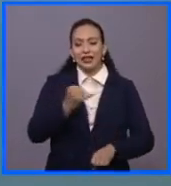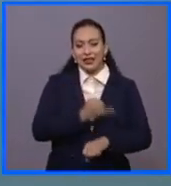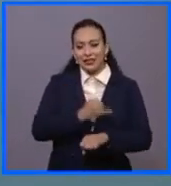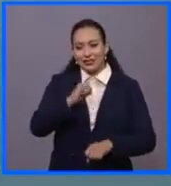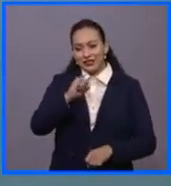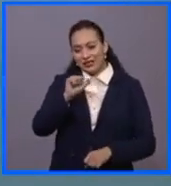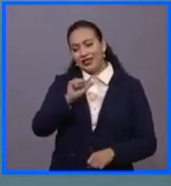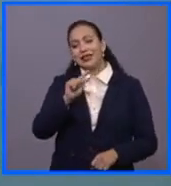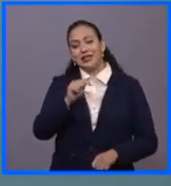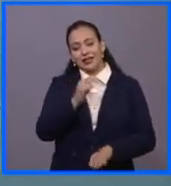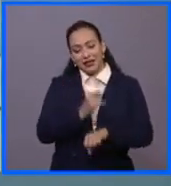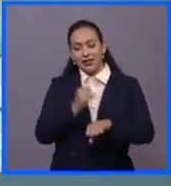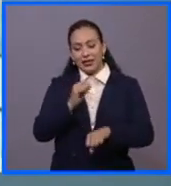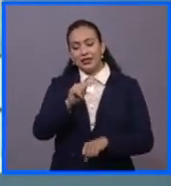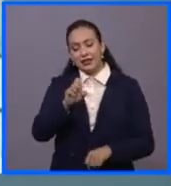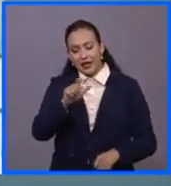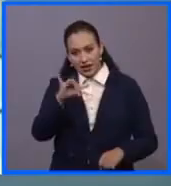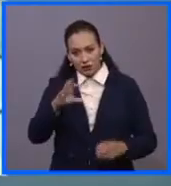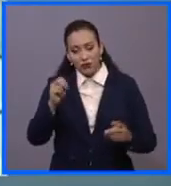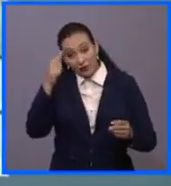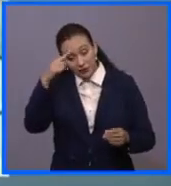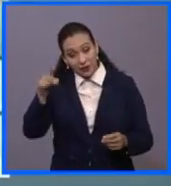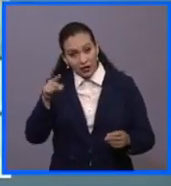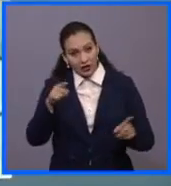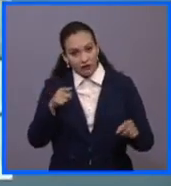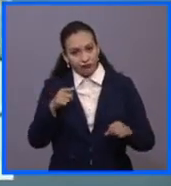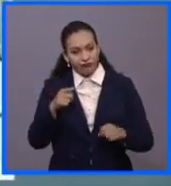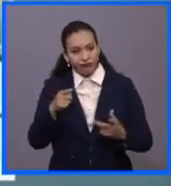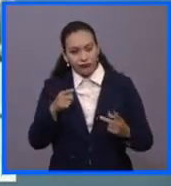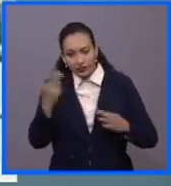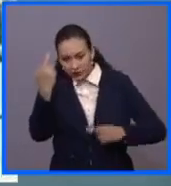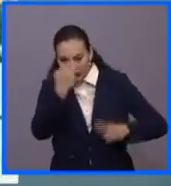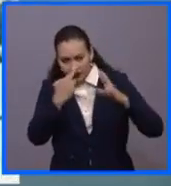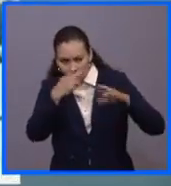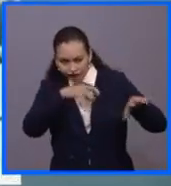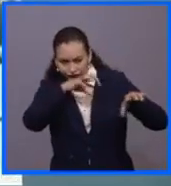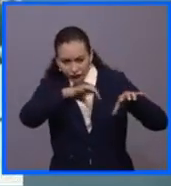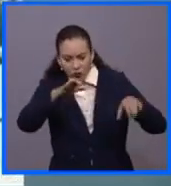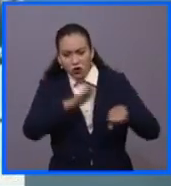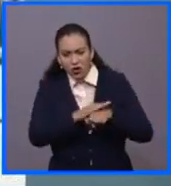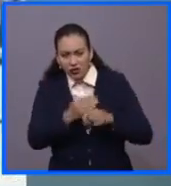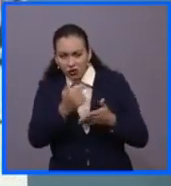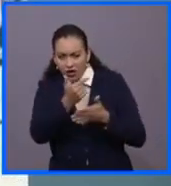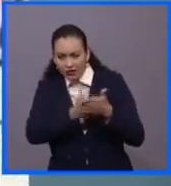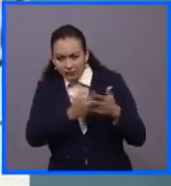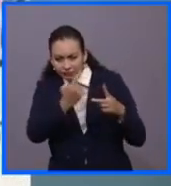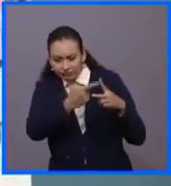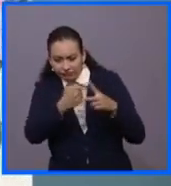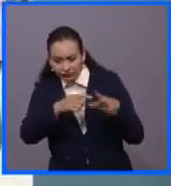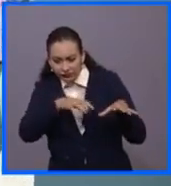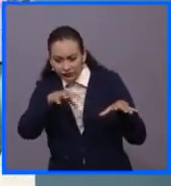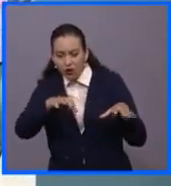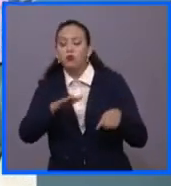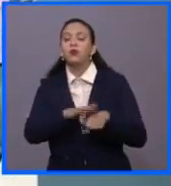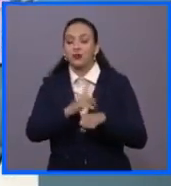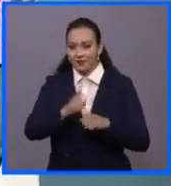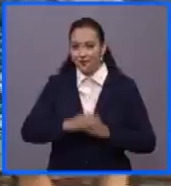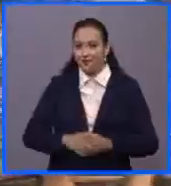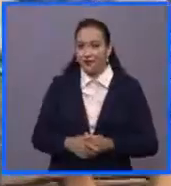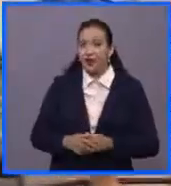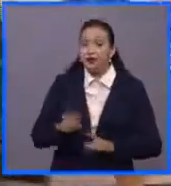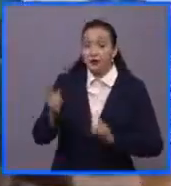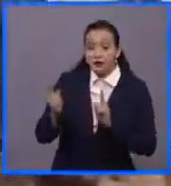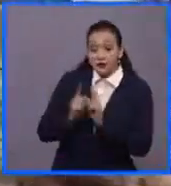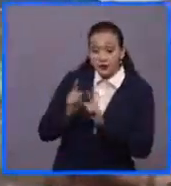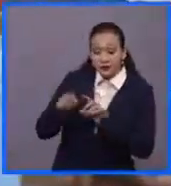Xochimilco debido a que no hubo proyectos específicos registrados. Debido al convenio celebrado con la autoridad educativa de la capital del país,